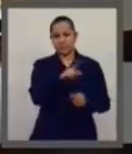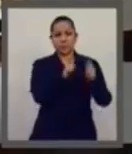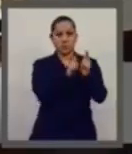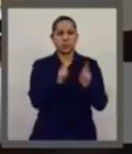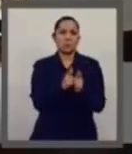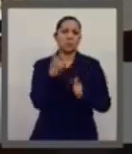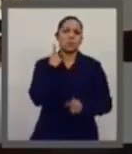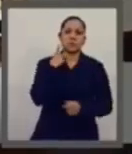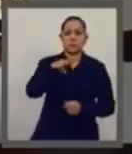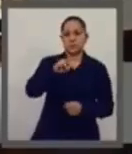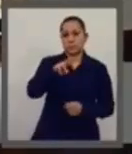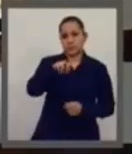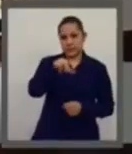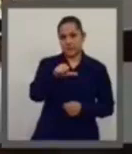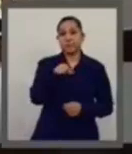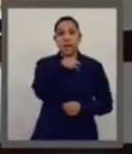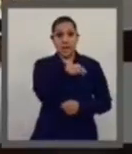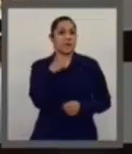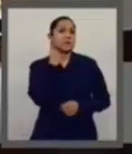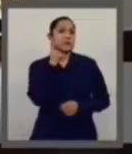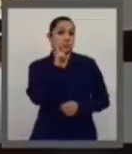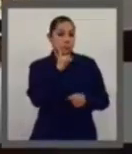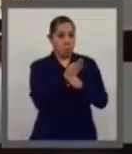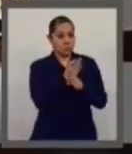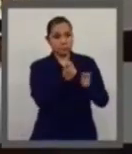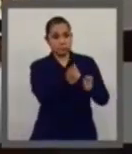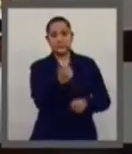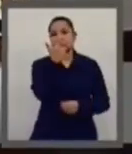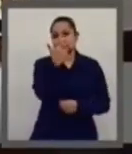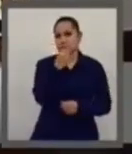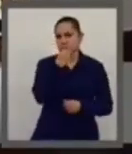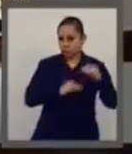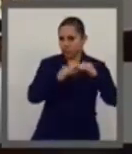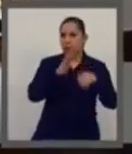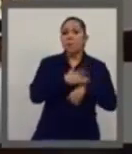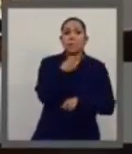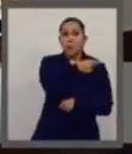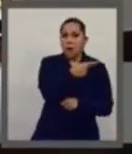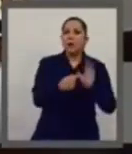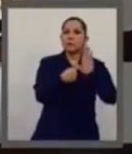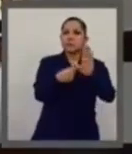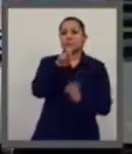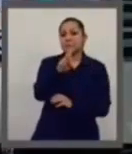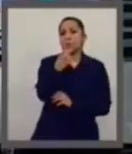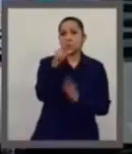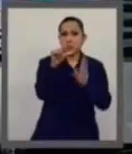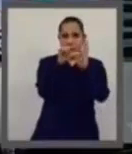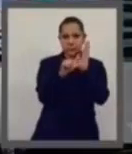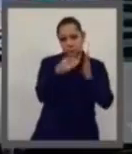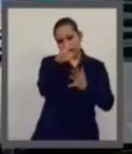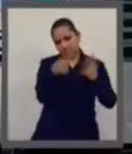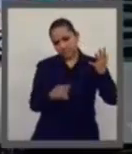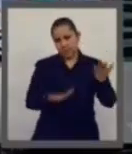de Morena. A la diputada se le conceden 7 minutos porque presenta 31 reservas.